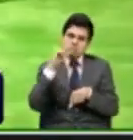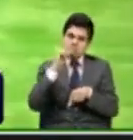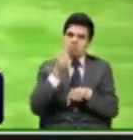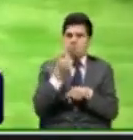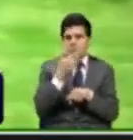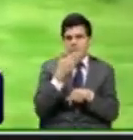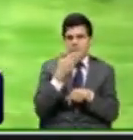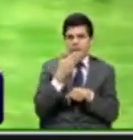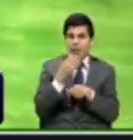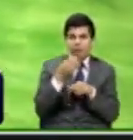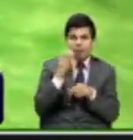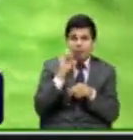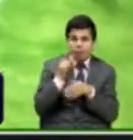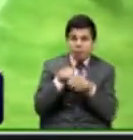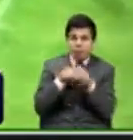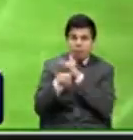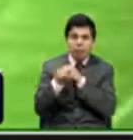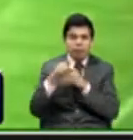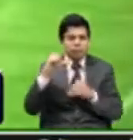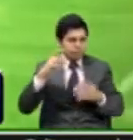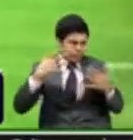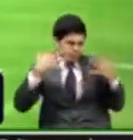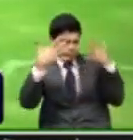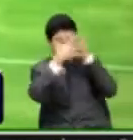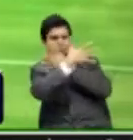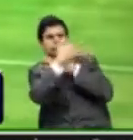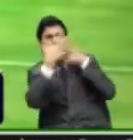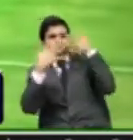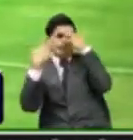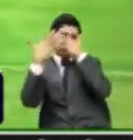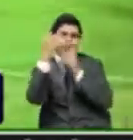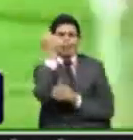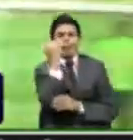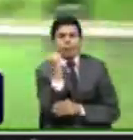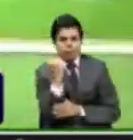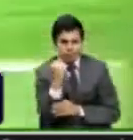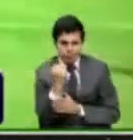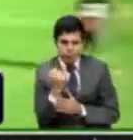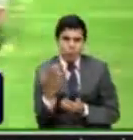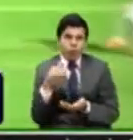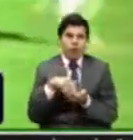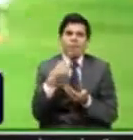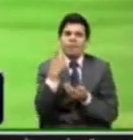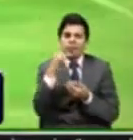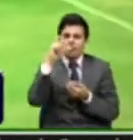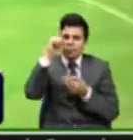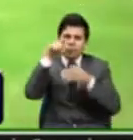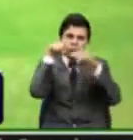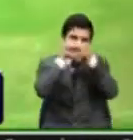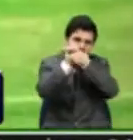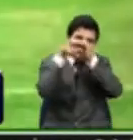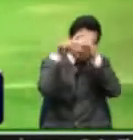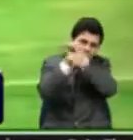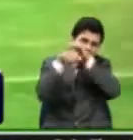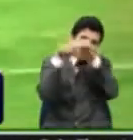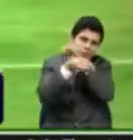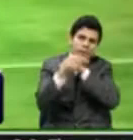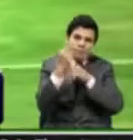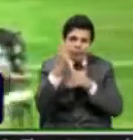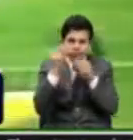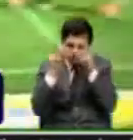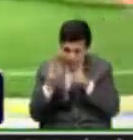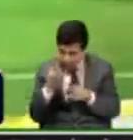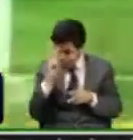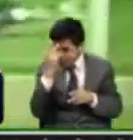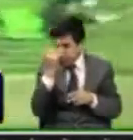gol blanco desestabilizó las pretensiones motilonas. Nuevamente la falta de definición y desconcentraciones individuales